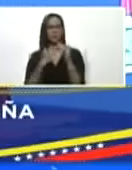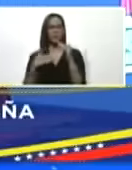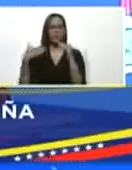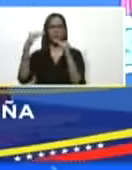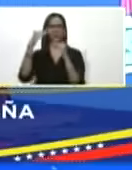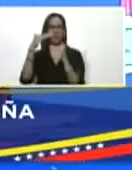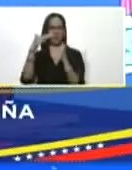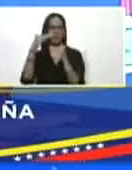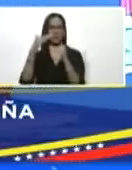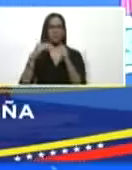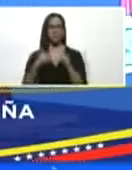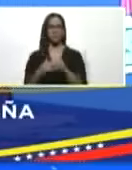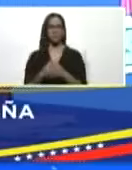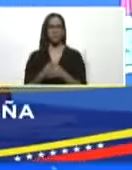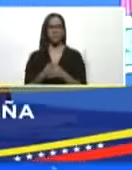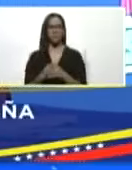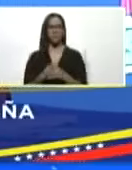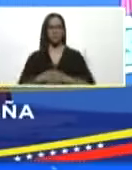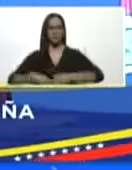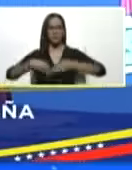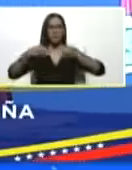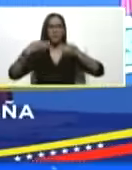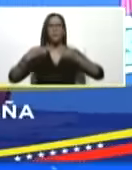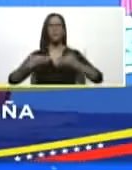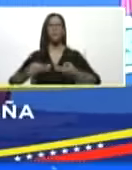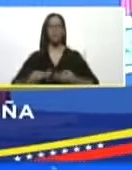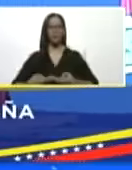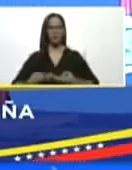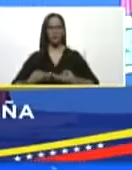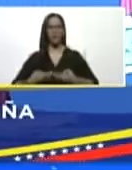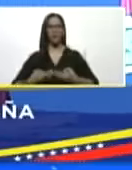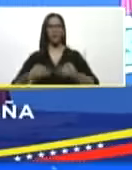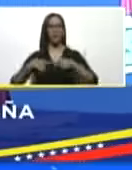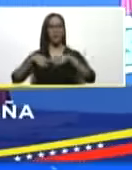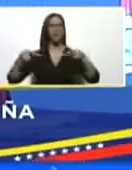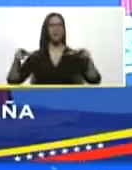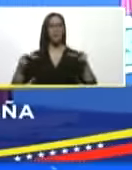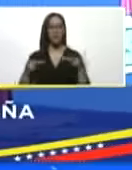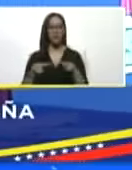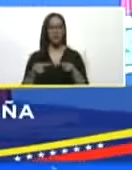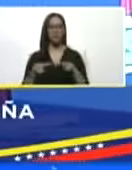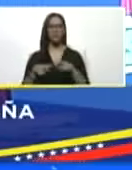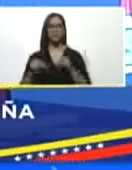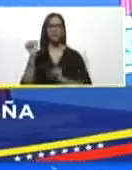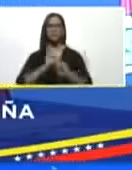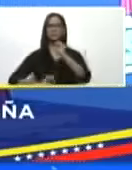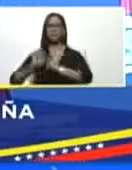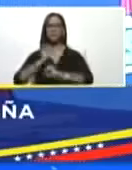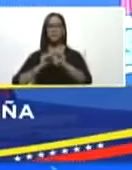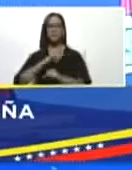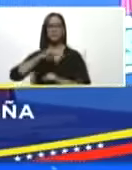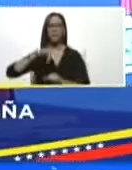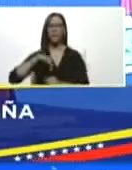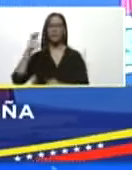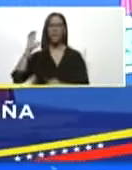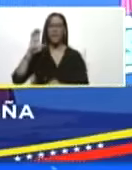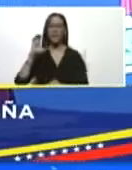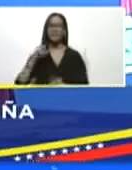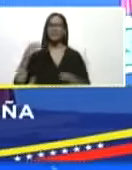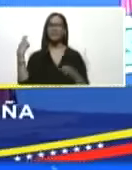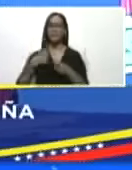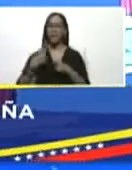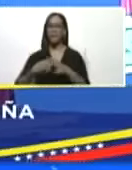superioridad y temple en el escenario de defender a nuestro país de la